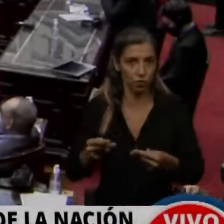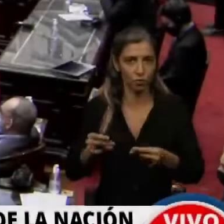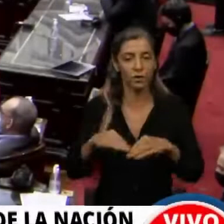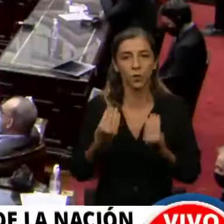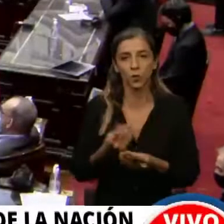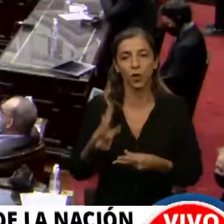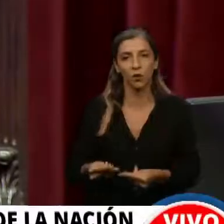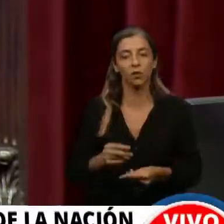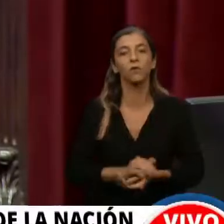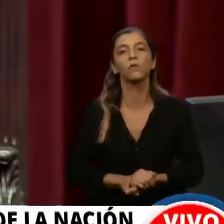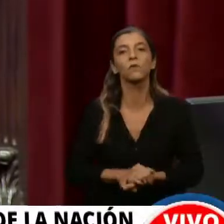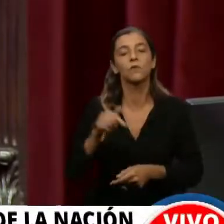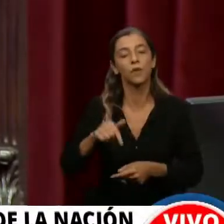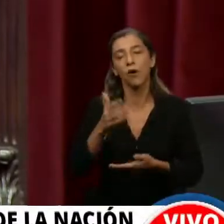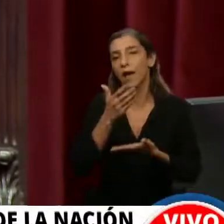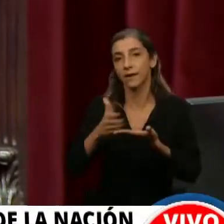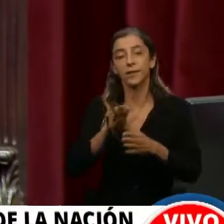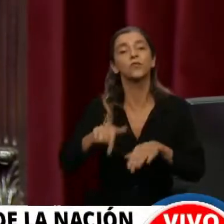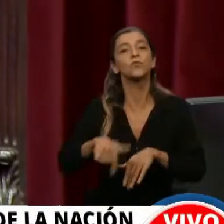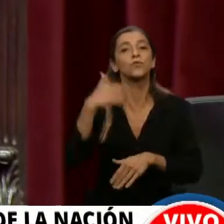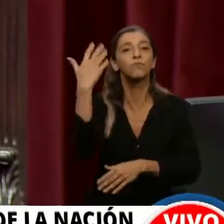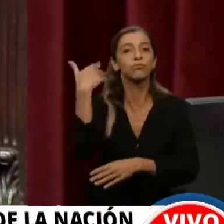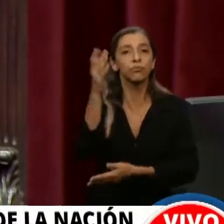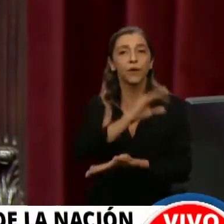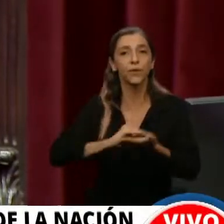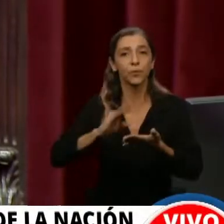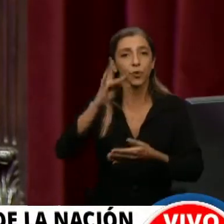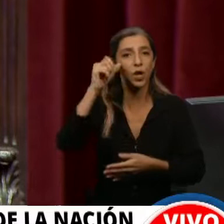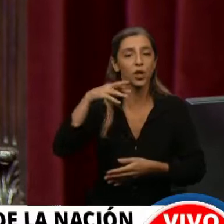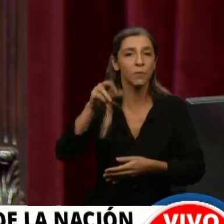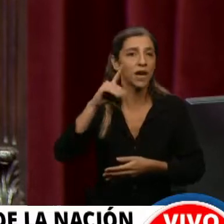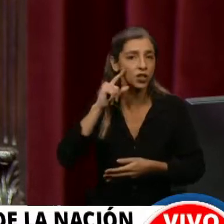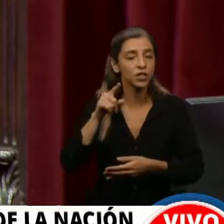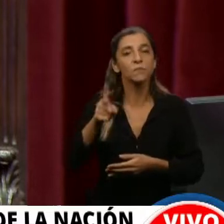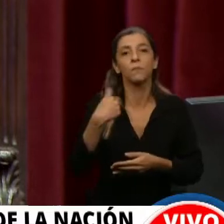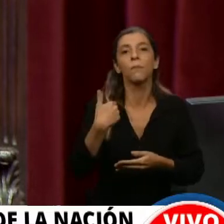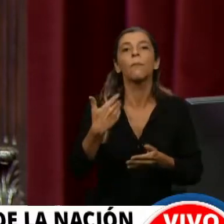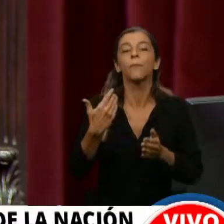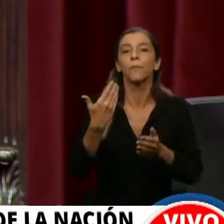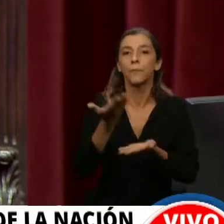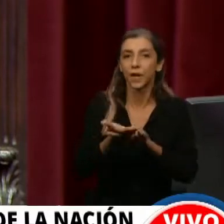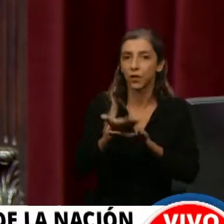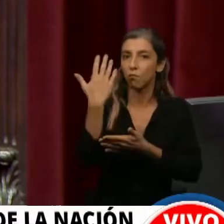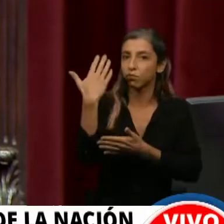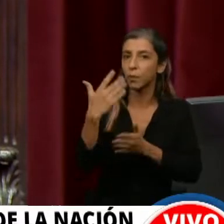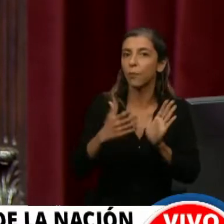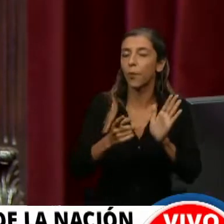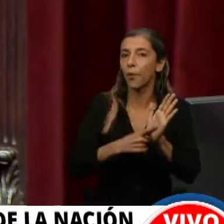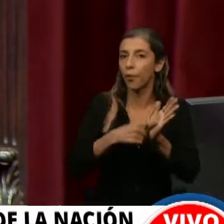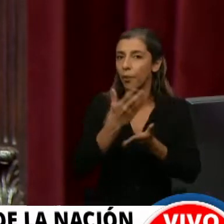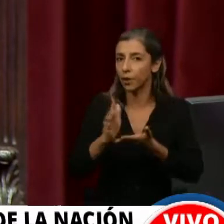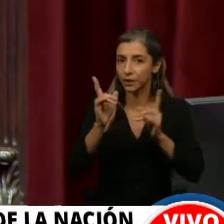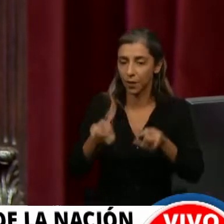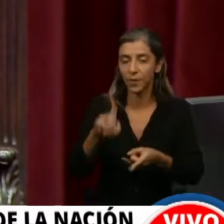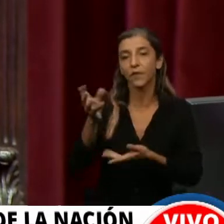En el uso de la palabra el diputado De Marchi para la solicitud de un pedido de apartamiento. Le pido, diputado De